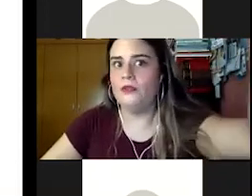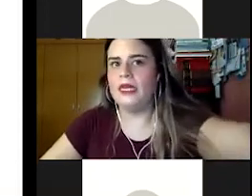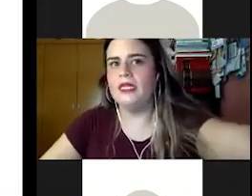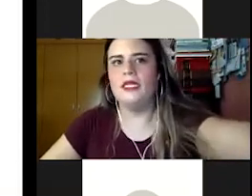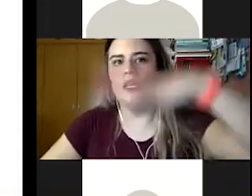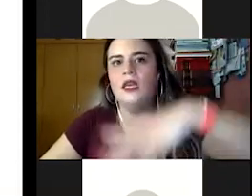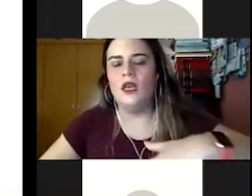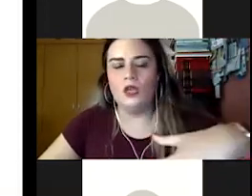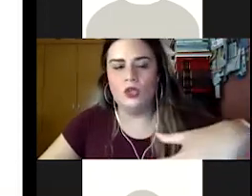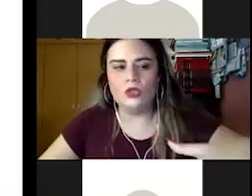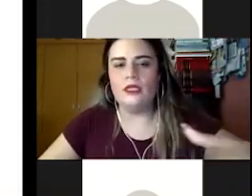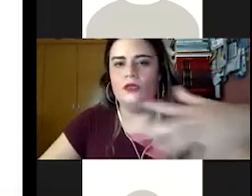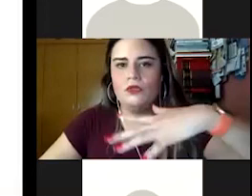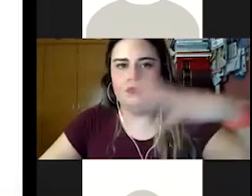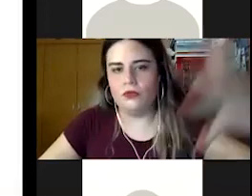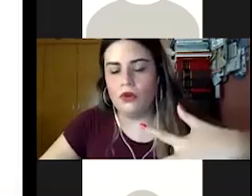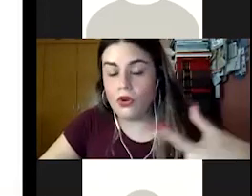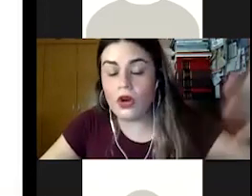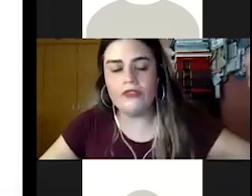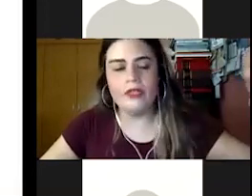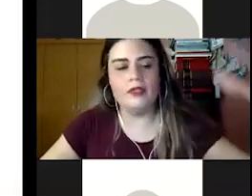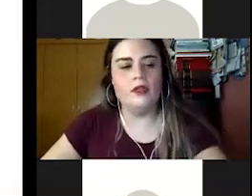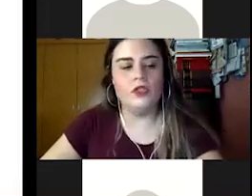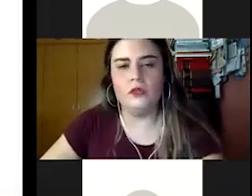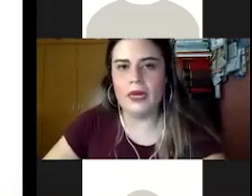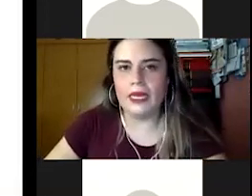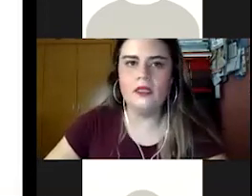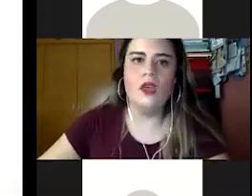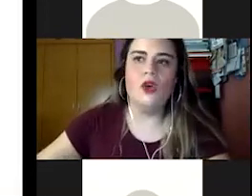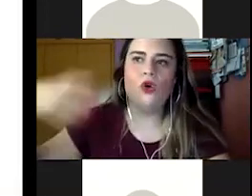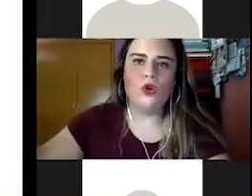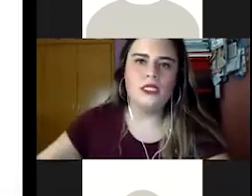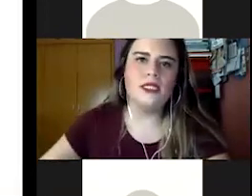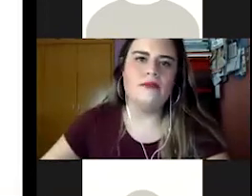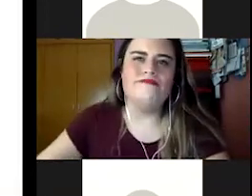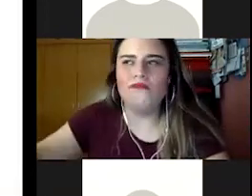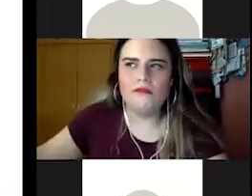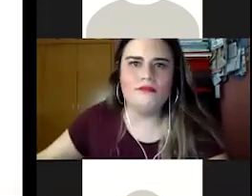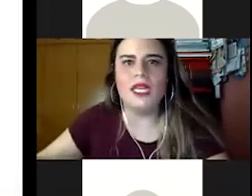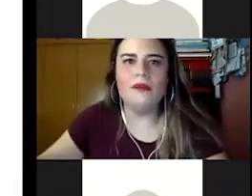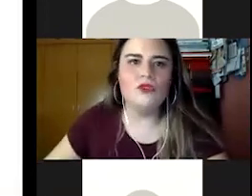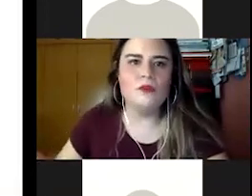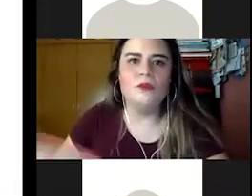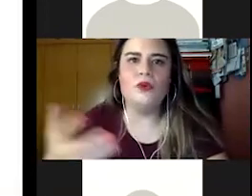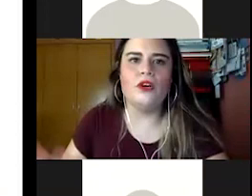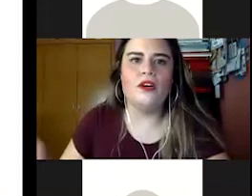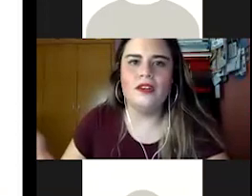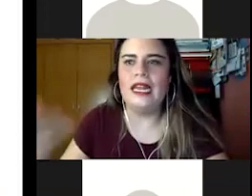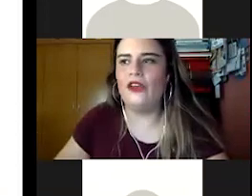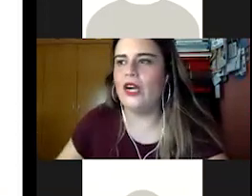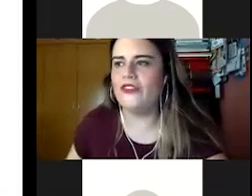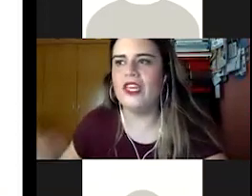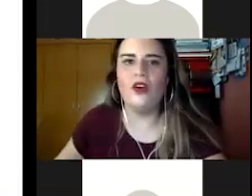otros países, no tanto o no afectan a nuestro país, o cosas que, digamos, por